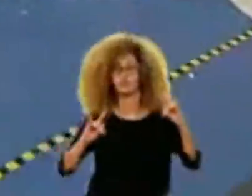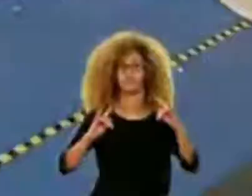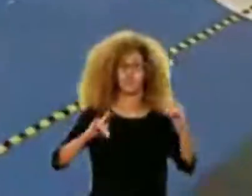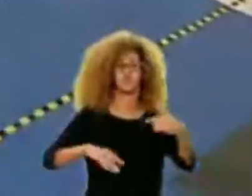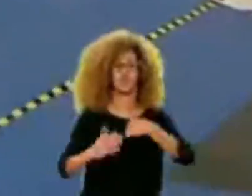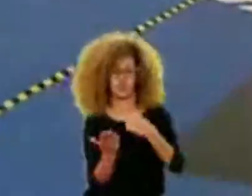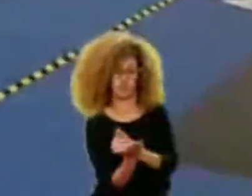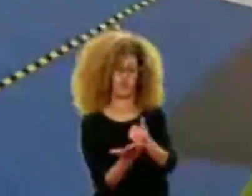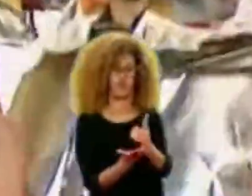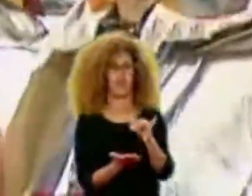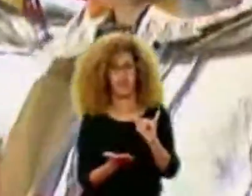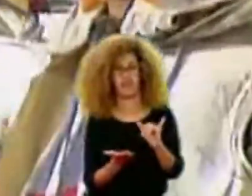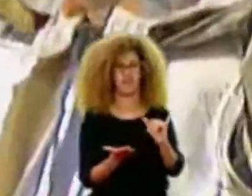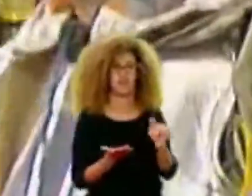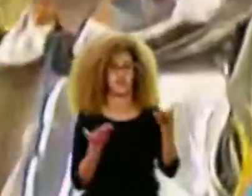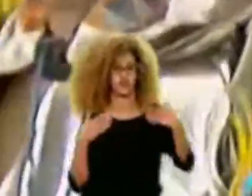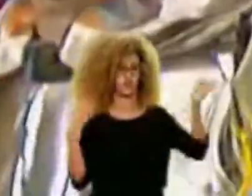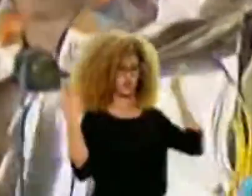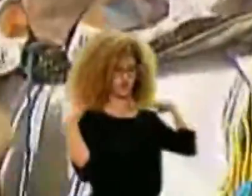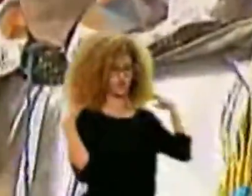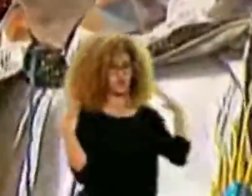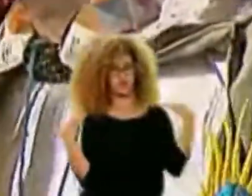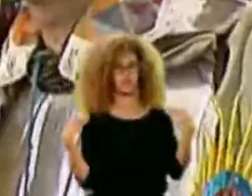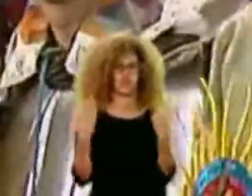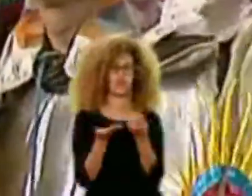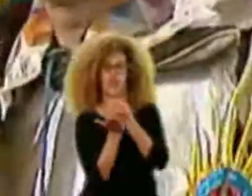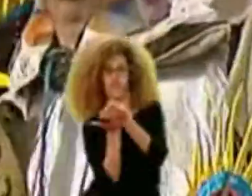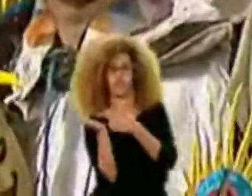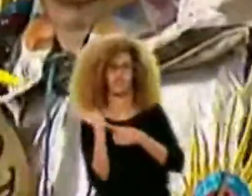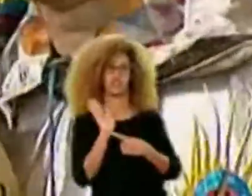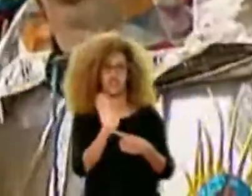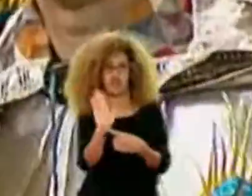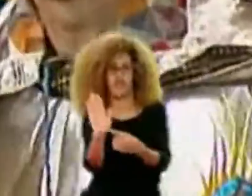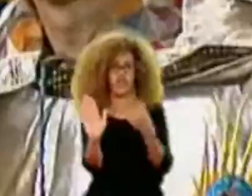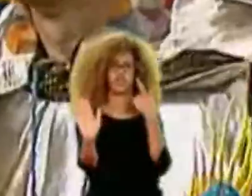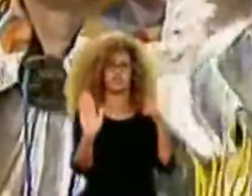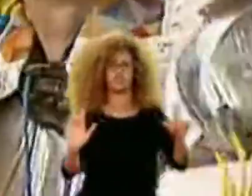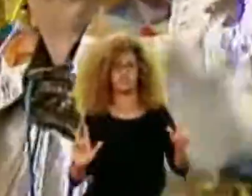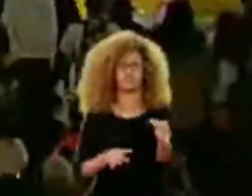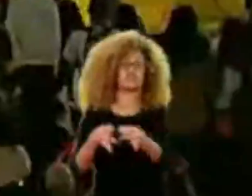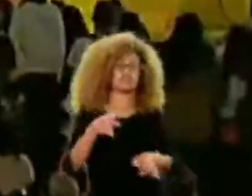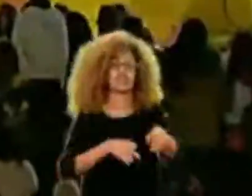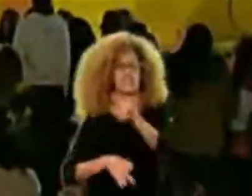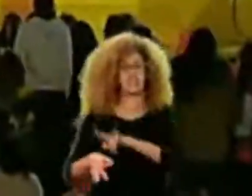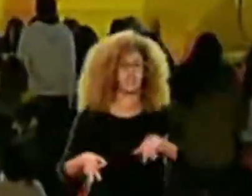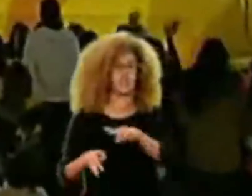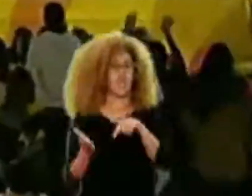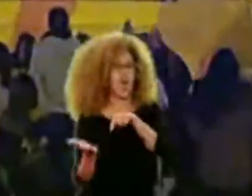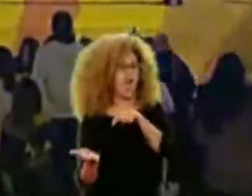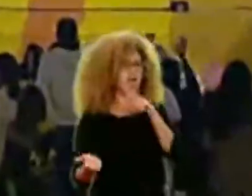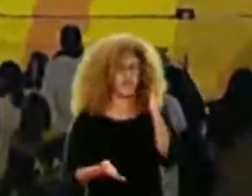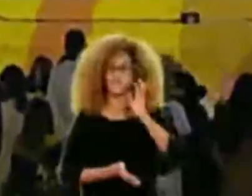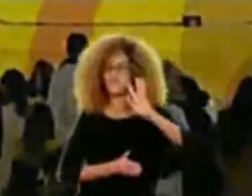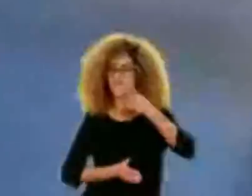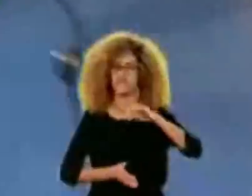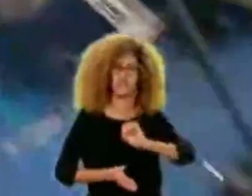mapa que llevo por capa, pa' enseñarle a todo el mundo dónde está Canarias. Un lugar de sueño, si no